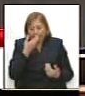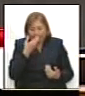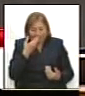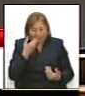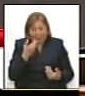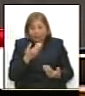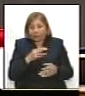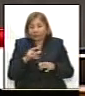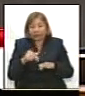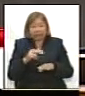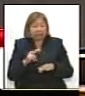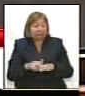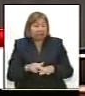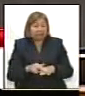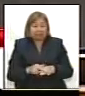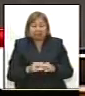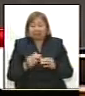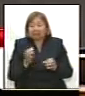cultural y natural,